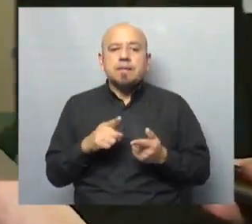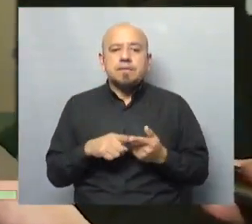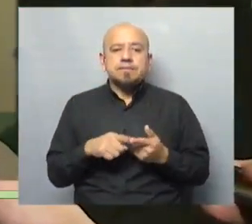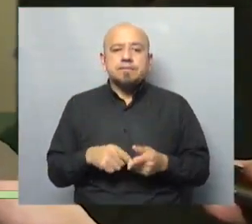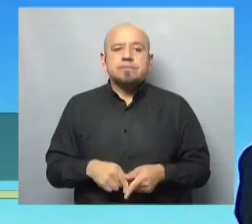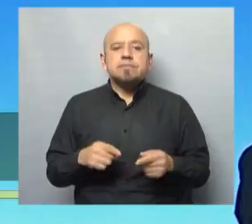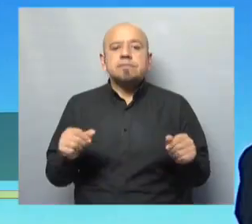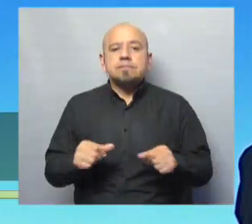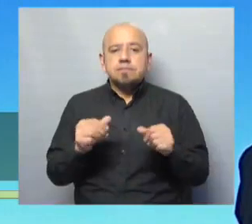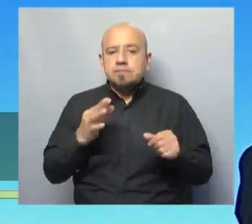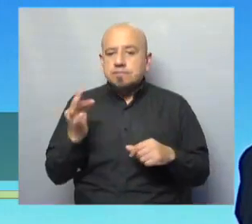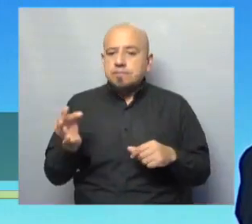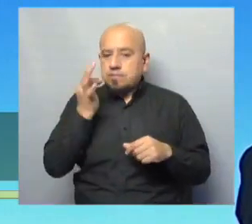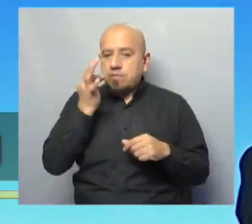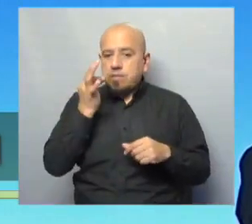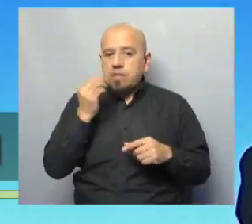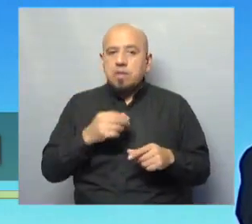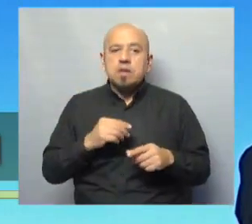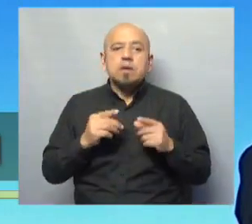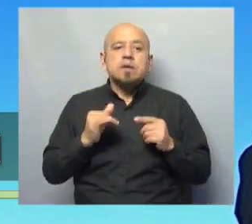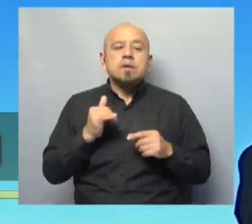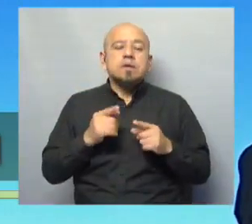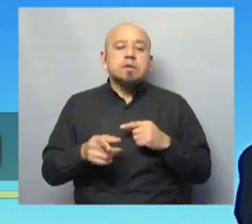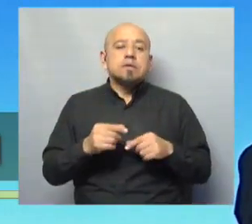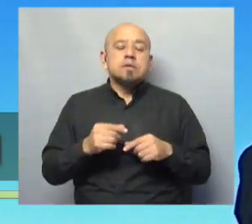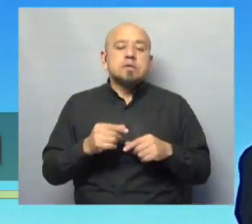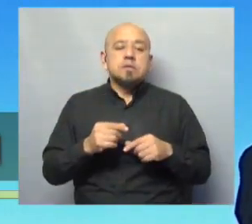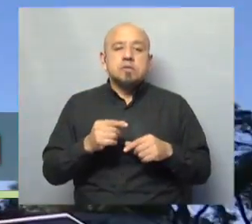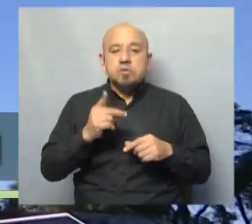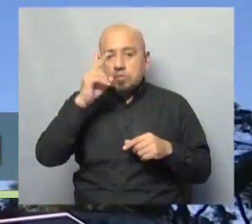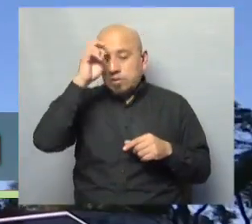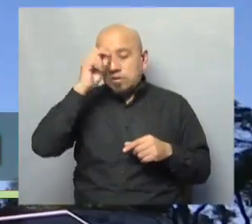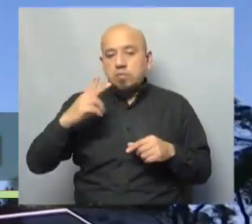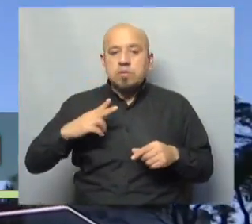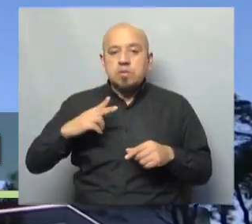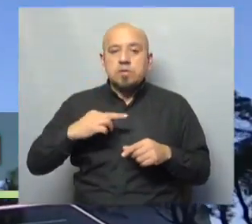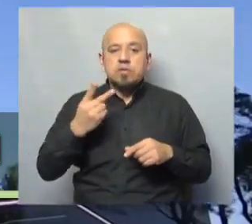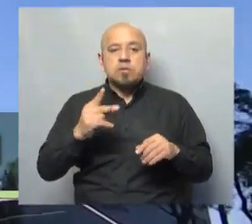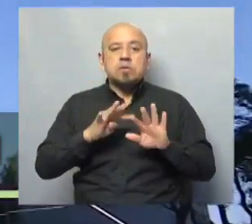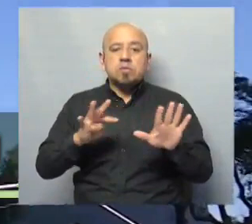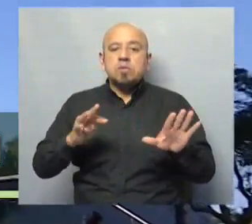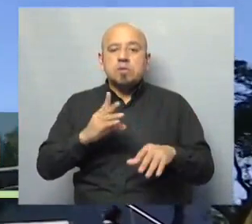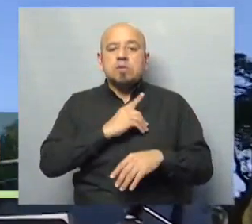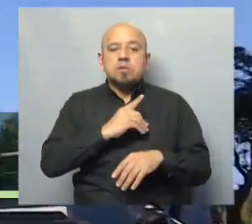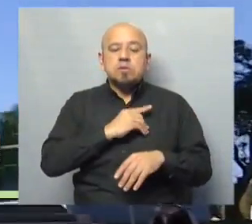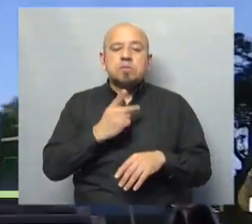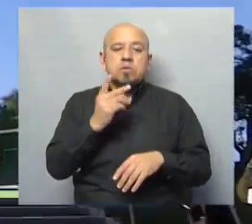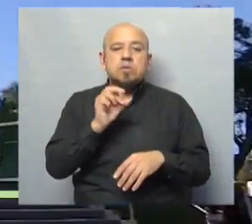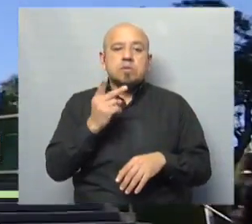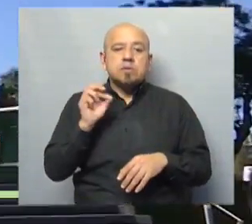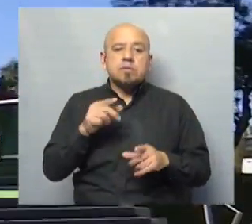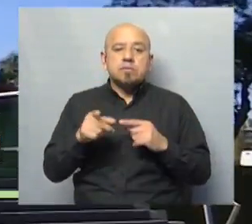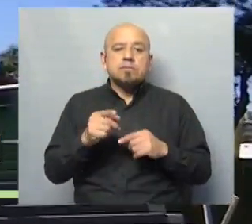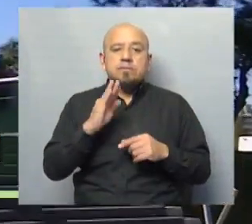se hizo parón en hace siendo personas usuarias del sector privado claro delgado se hizo por el 29 de diciembre de 2020 en el hospital